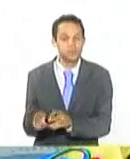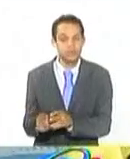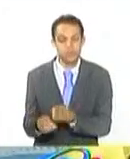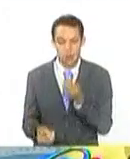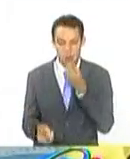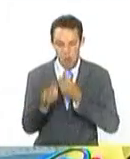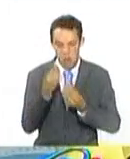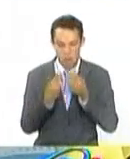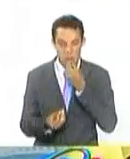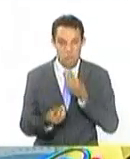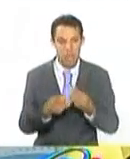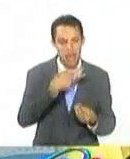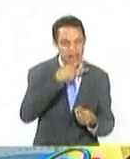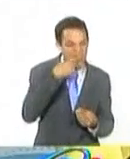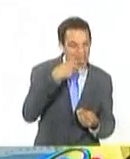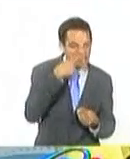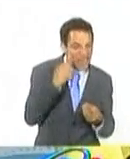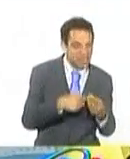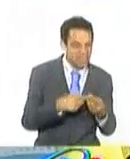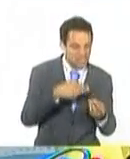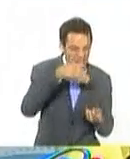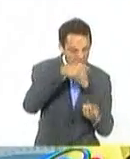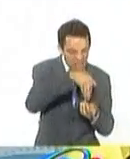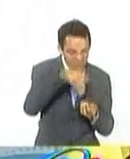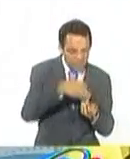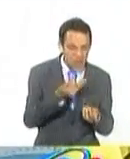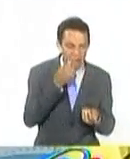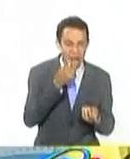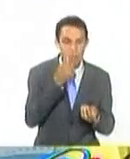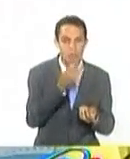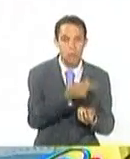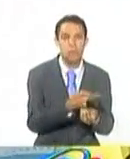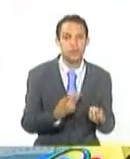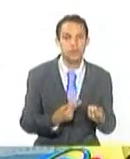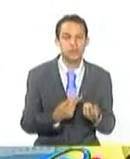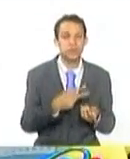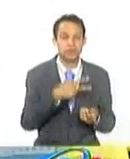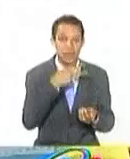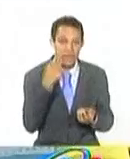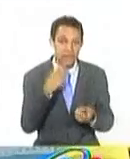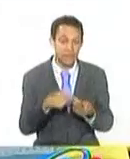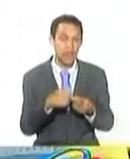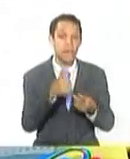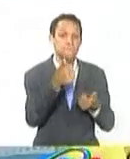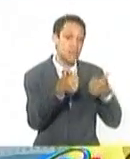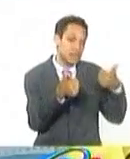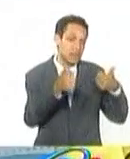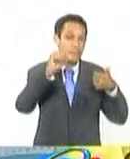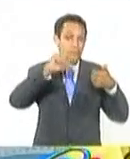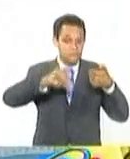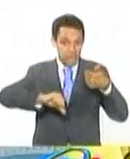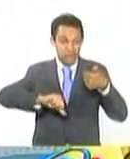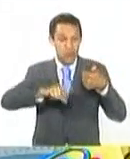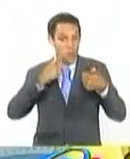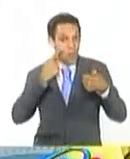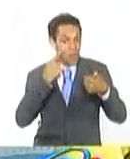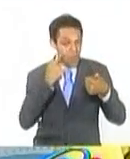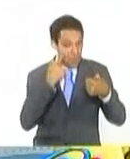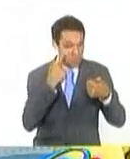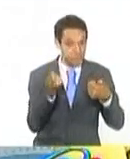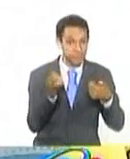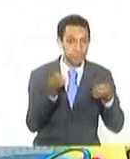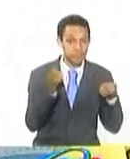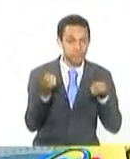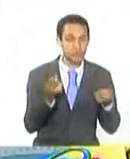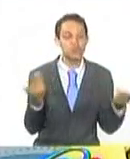origen animal que vegetal y ahí sí es el problema porque hay colesterol bueno y hay colesterol malo por eso cuando ustedes hagan el colesterol